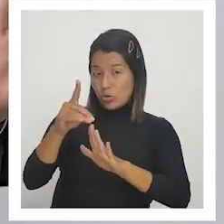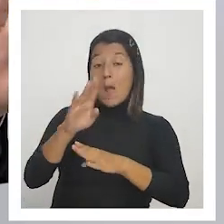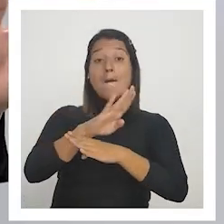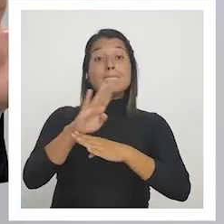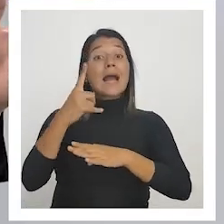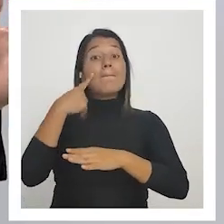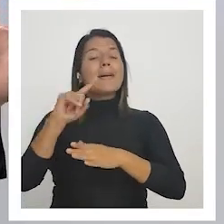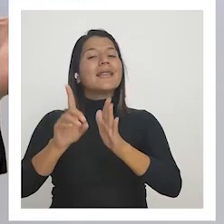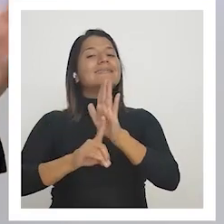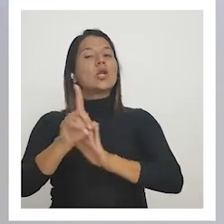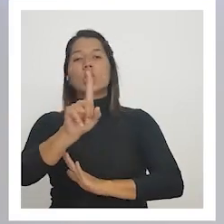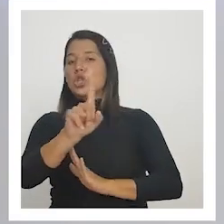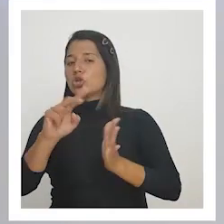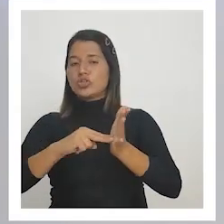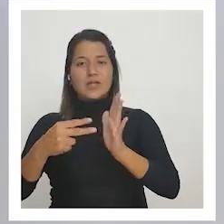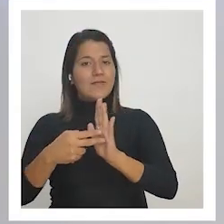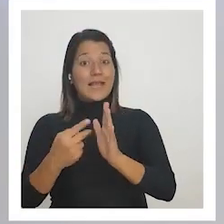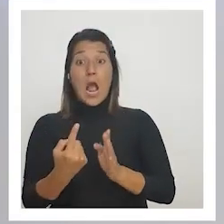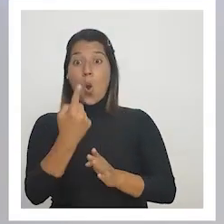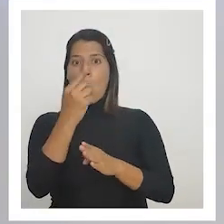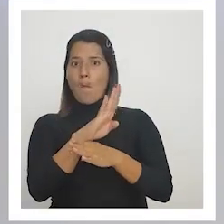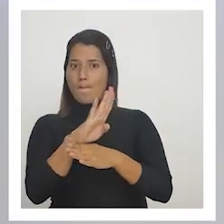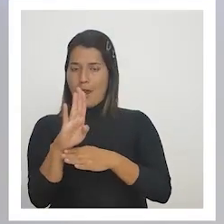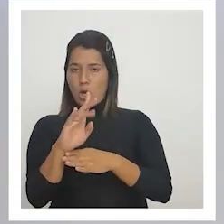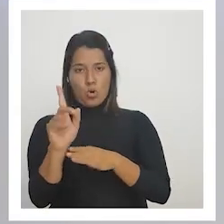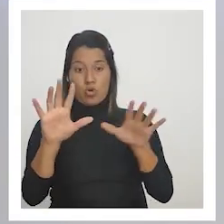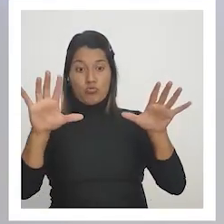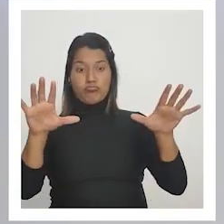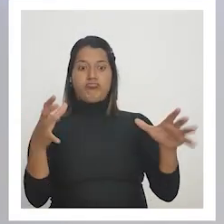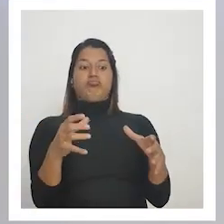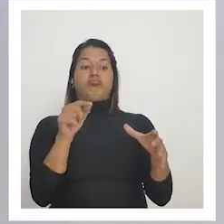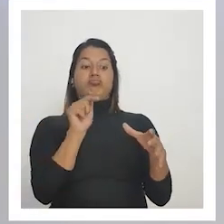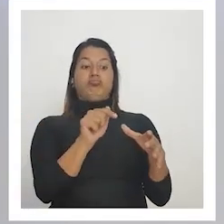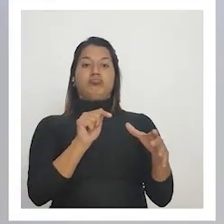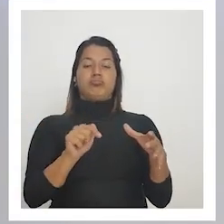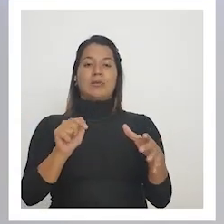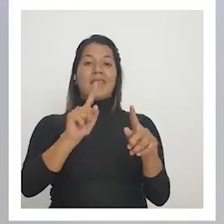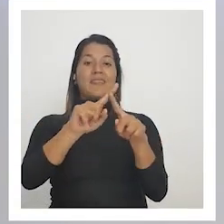operadores financieros que son los que implementan los instrumentos que tiene el sistema de